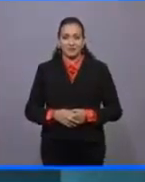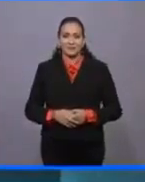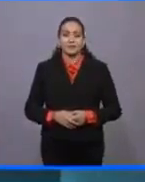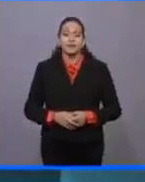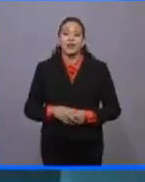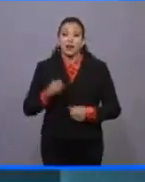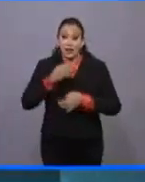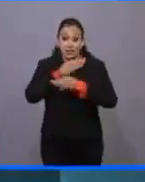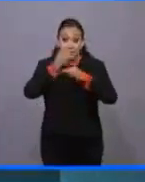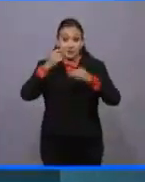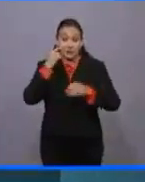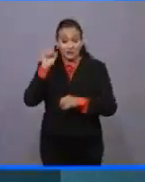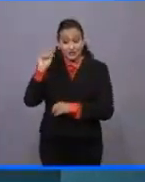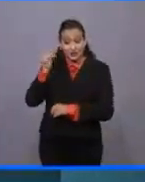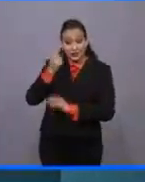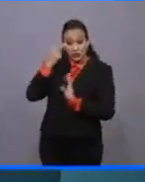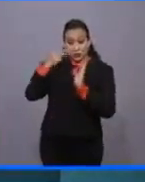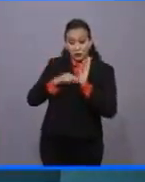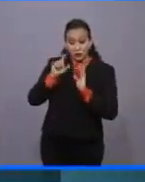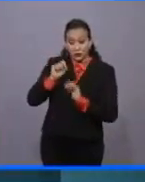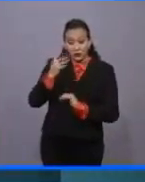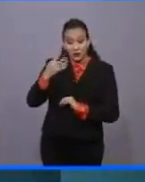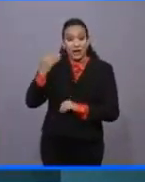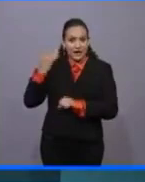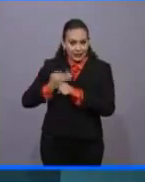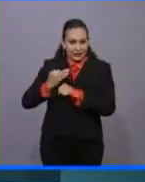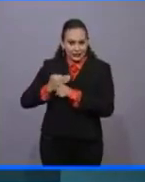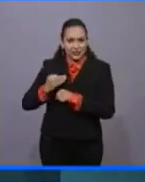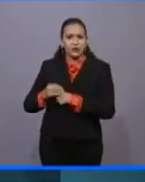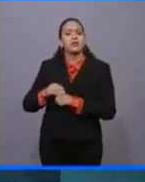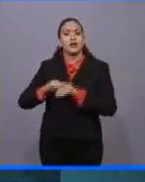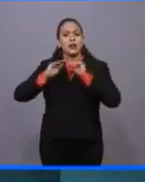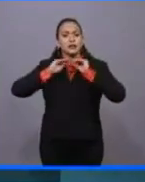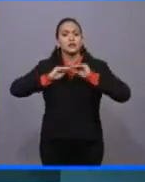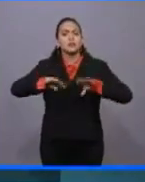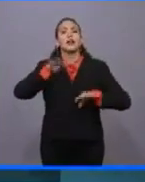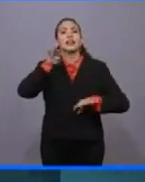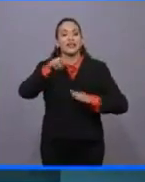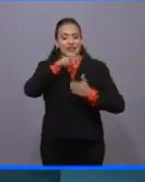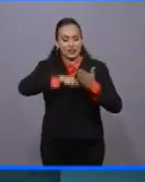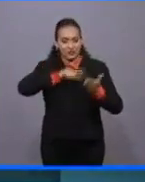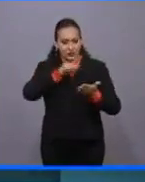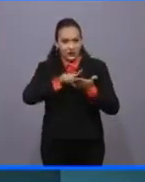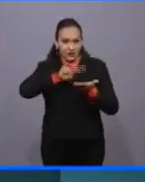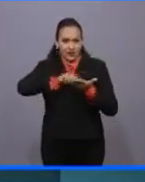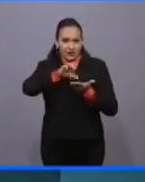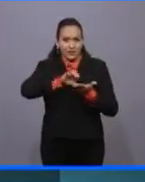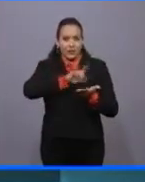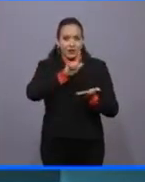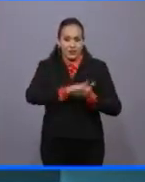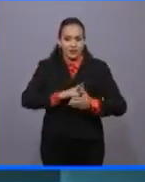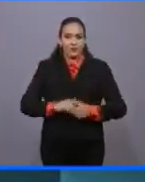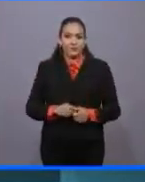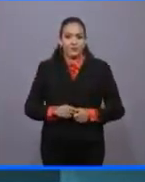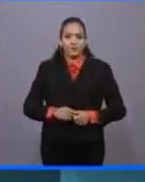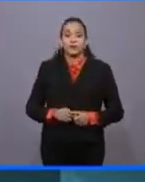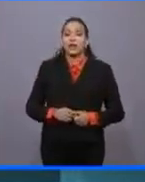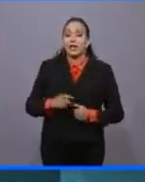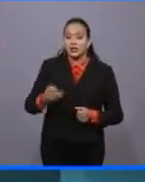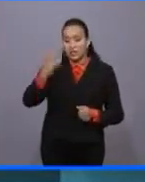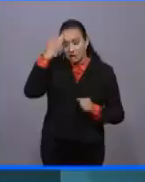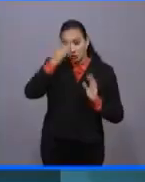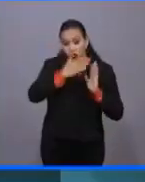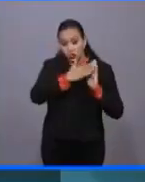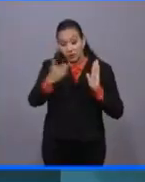Se informó que de septiembre de 2024 a la fecha se han publicado 19 reformas a la Constitución, lo que hace un